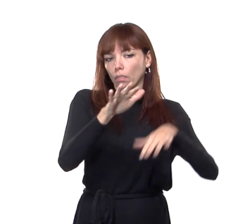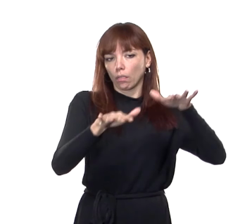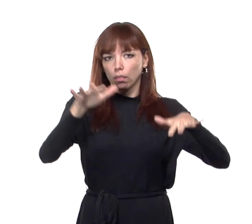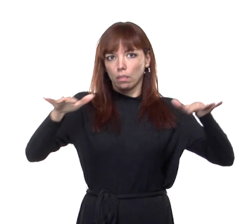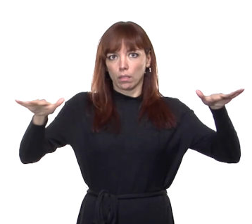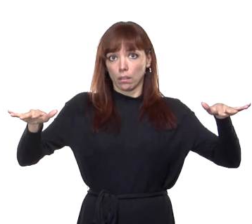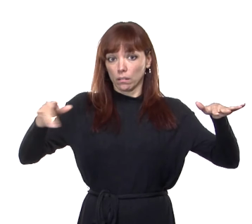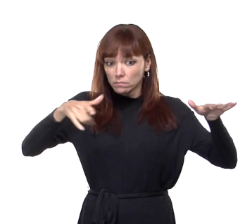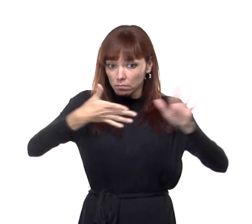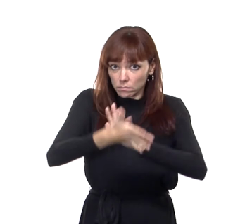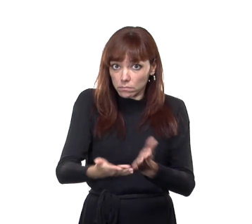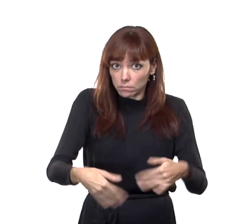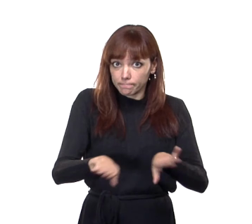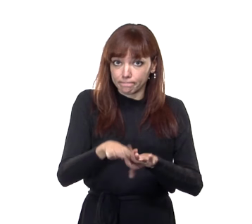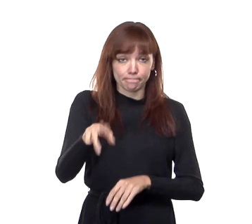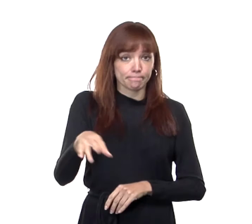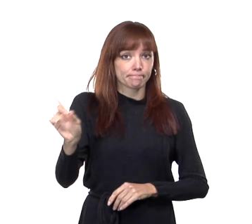igualdad